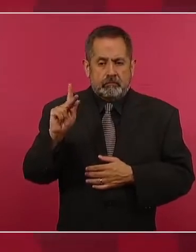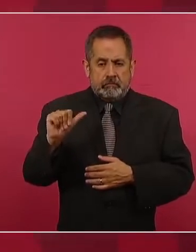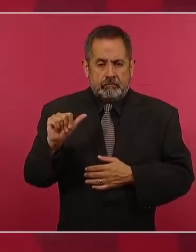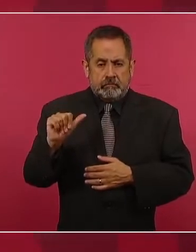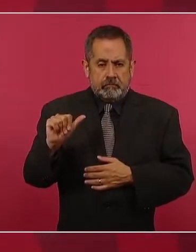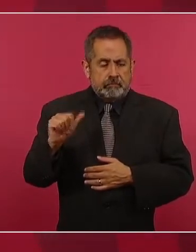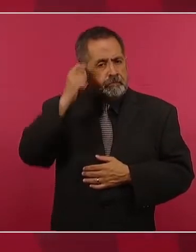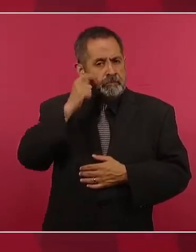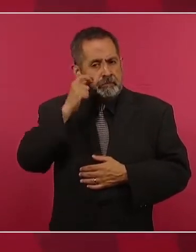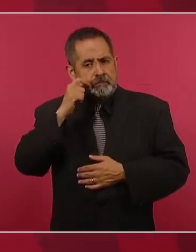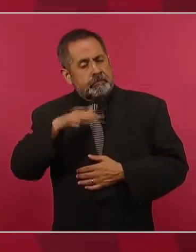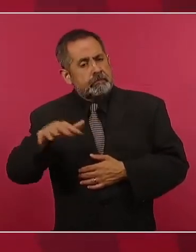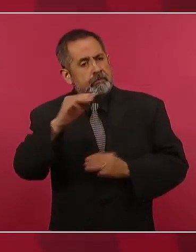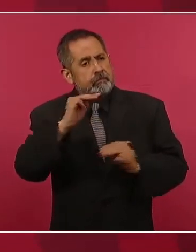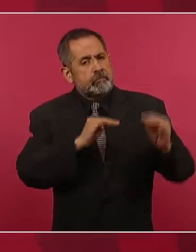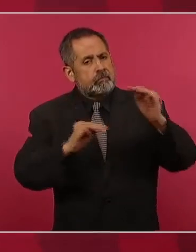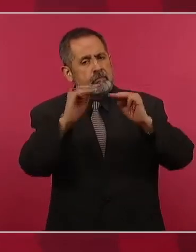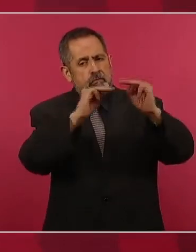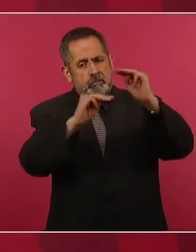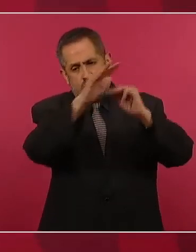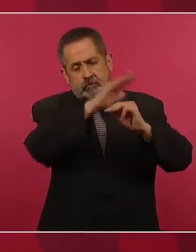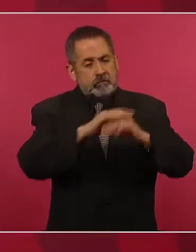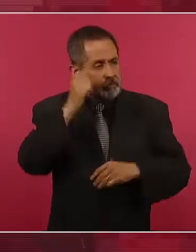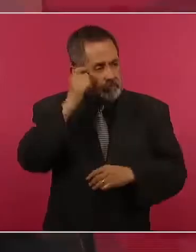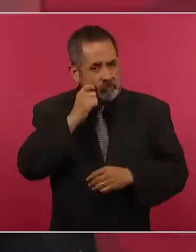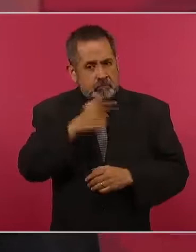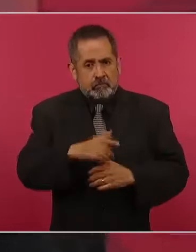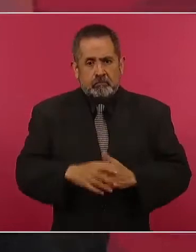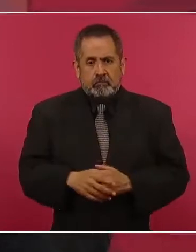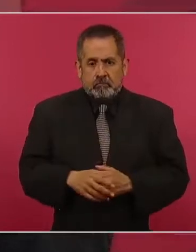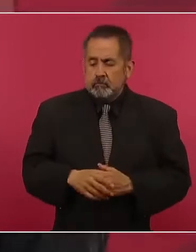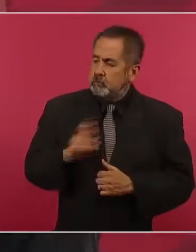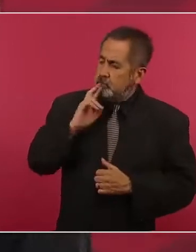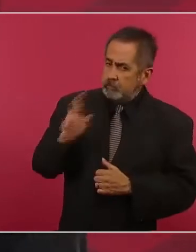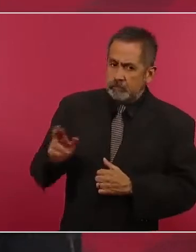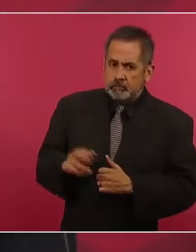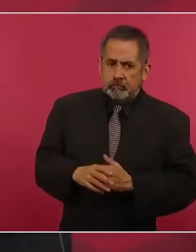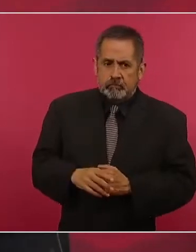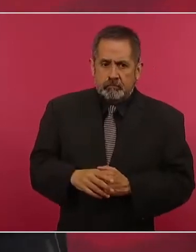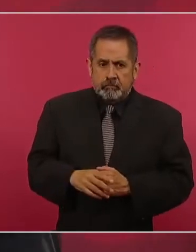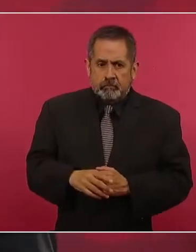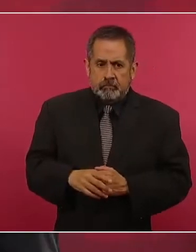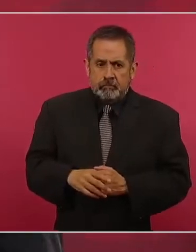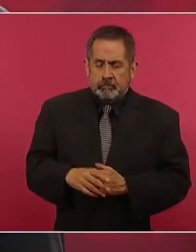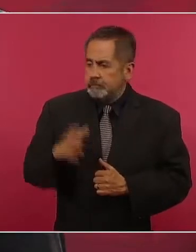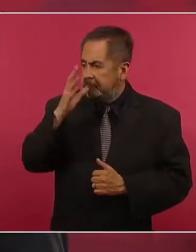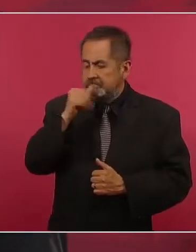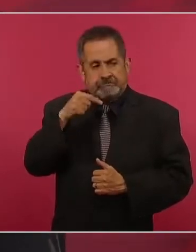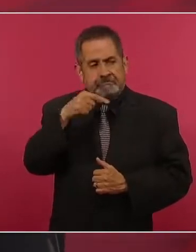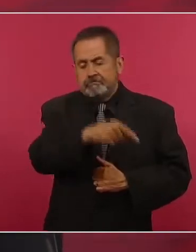la montaña. Y me responden pasó el tiempo, que no podían,